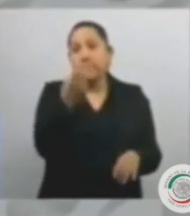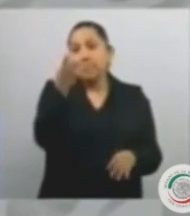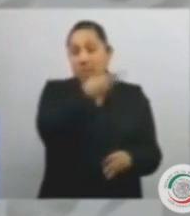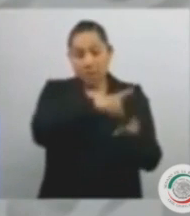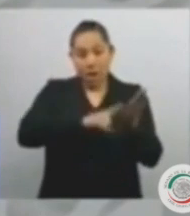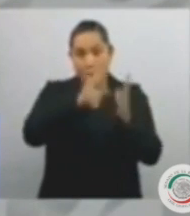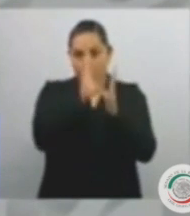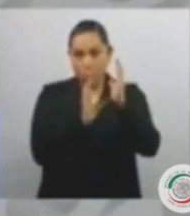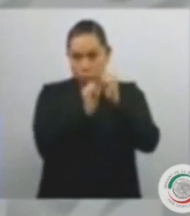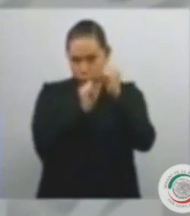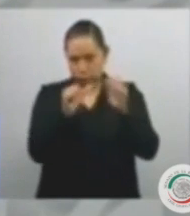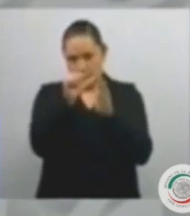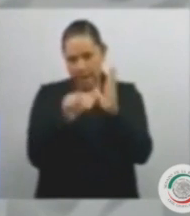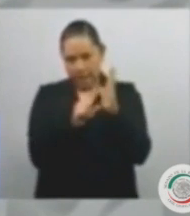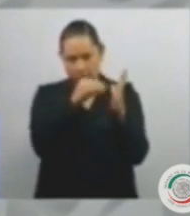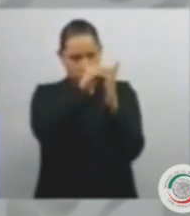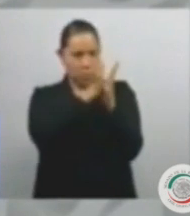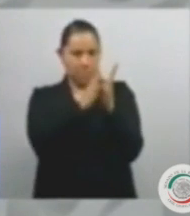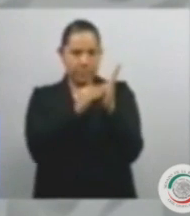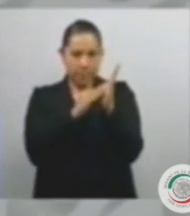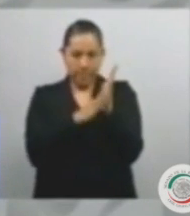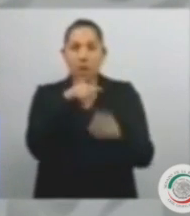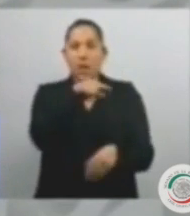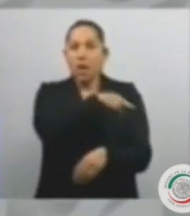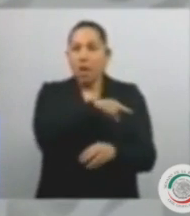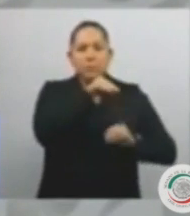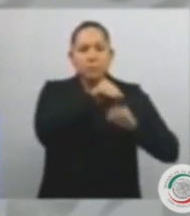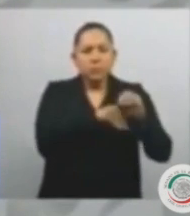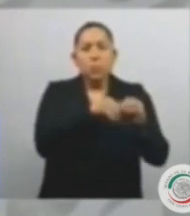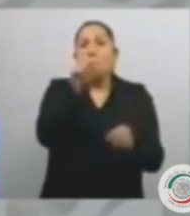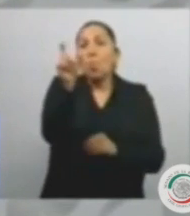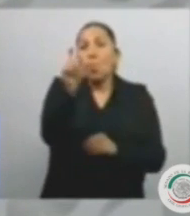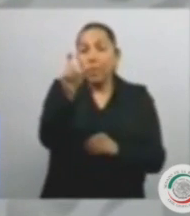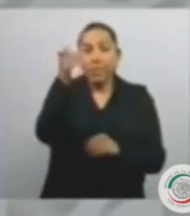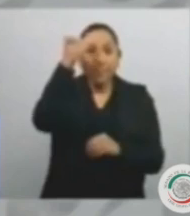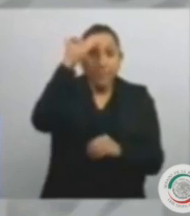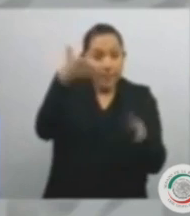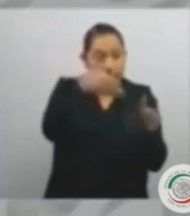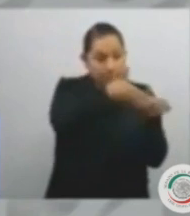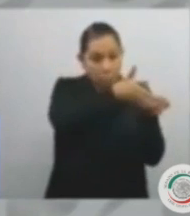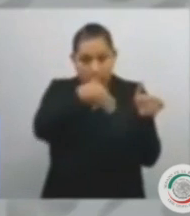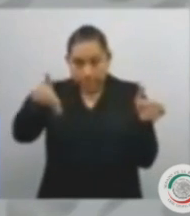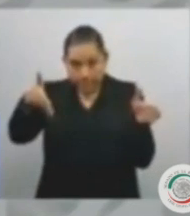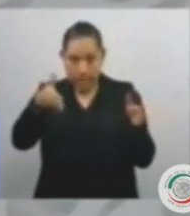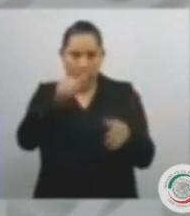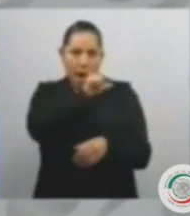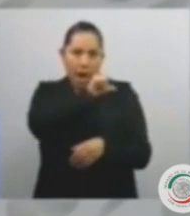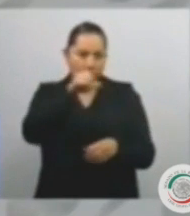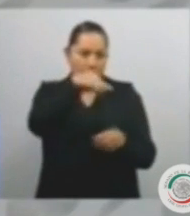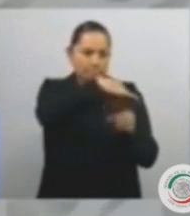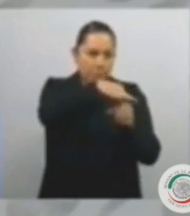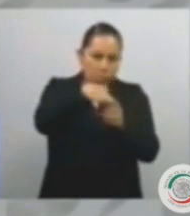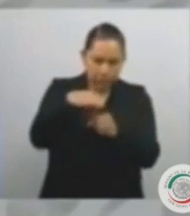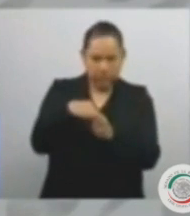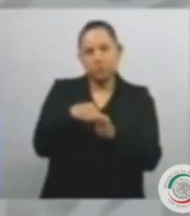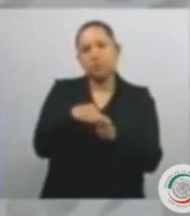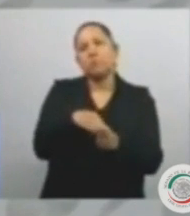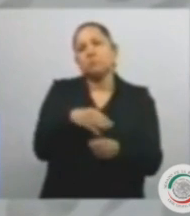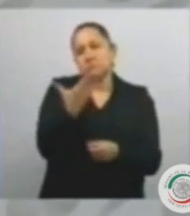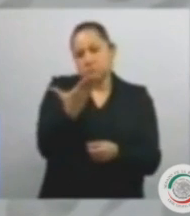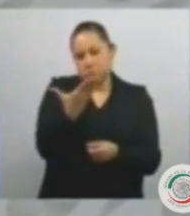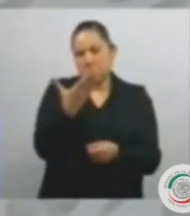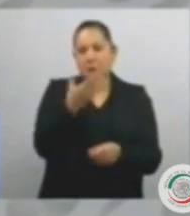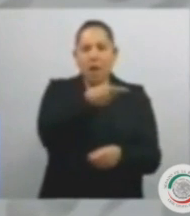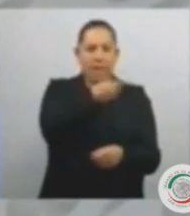al disponer que durante el tiempo que comprendan las campañas electorales federales y locales y hasta